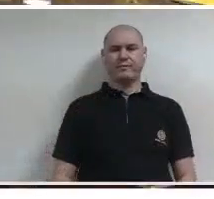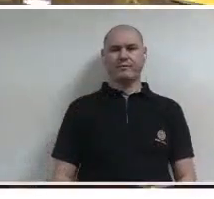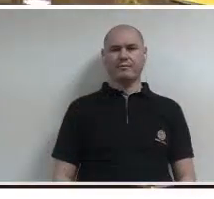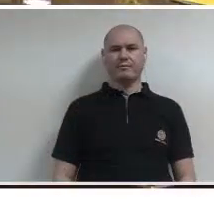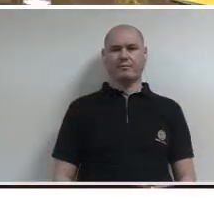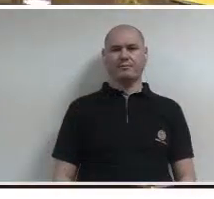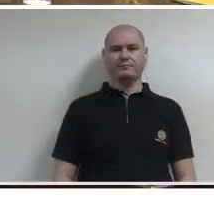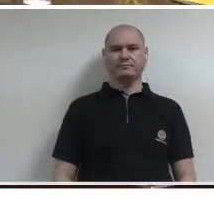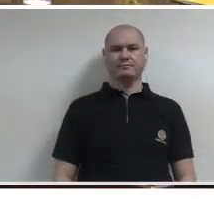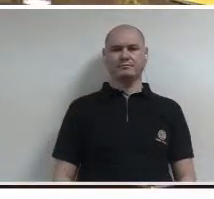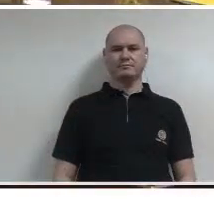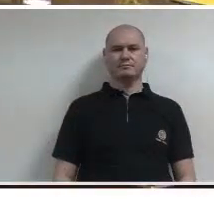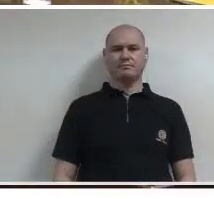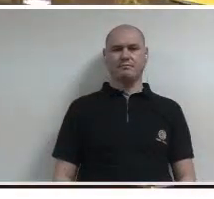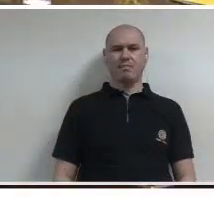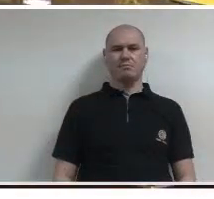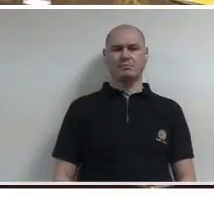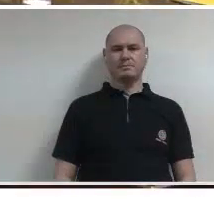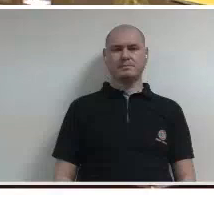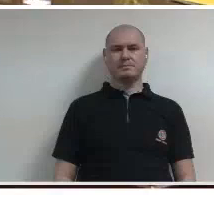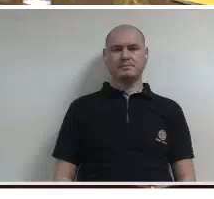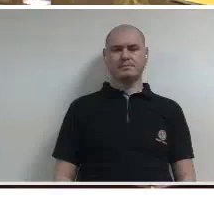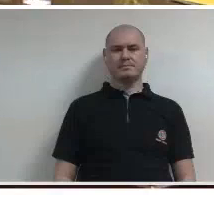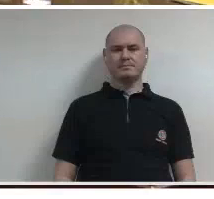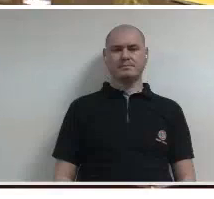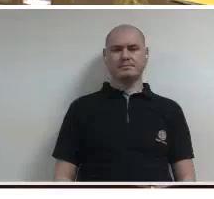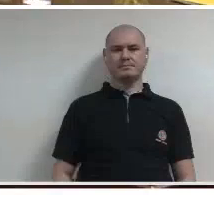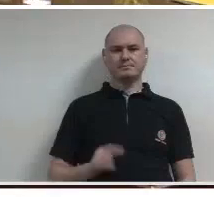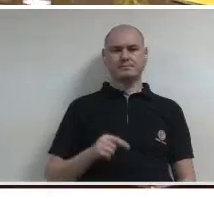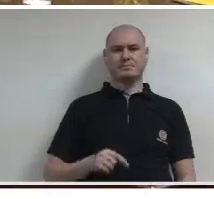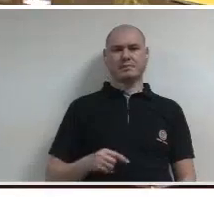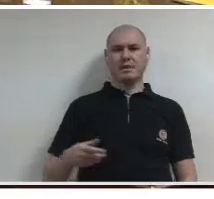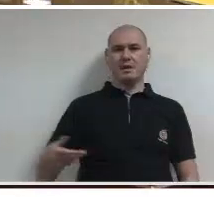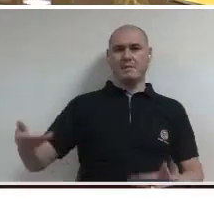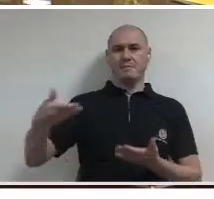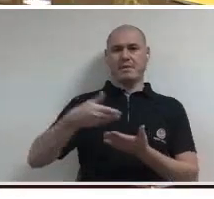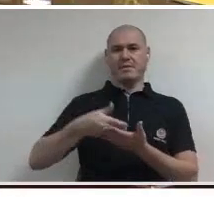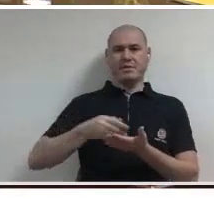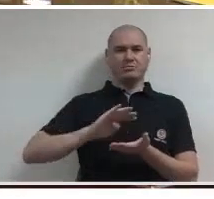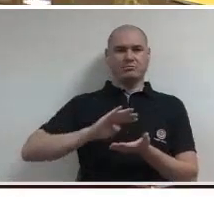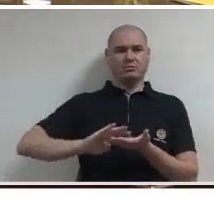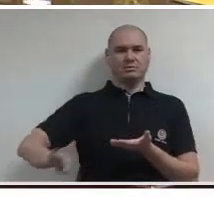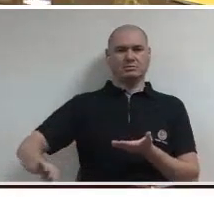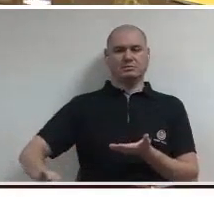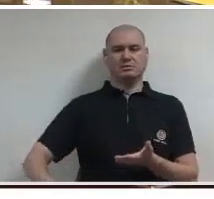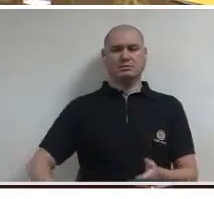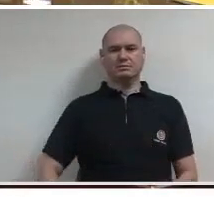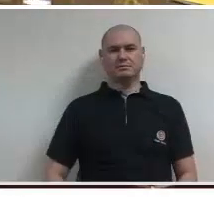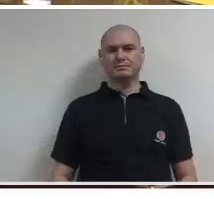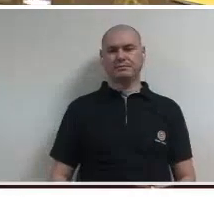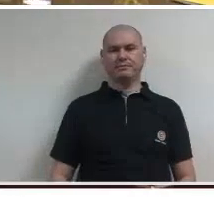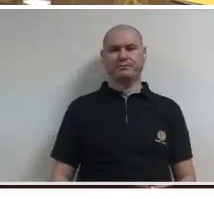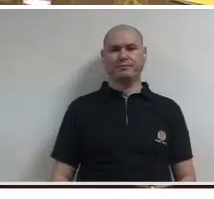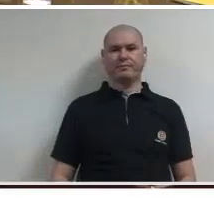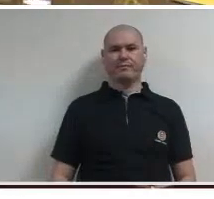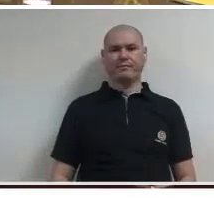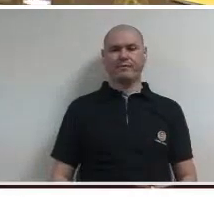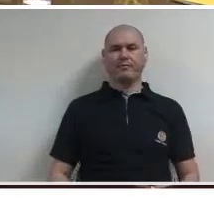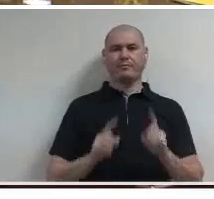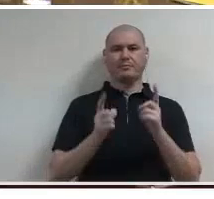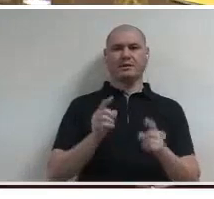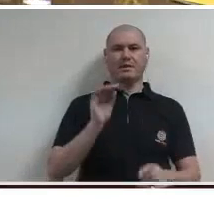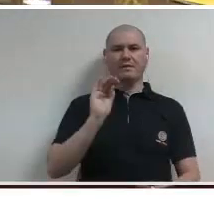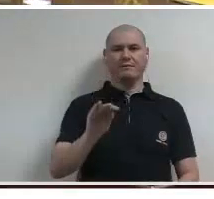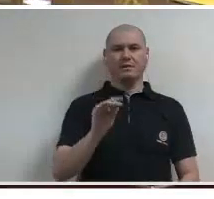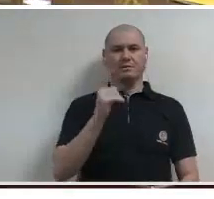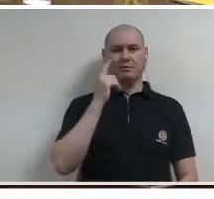hoy me acoa fuera de tiempo, ya suspendé. Ya, ñambo qué, van a, ñambo qué. Usted, pues se llamó,